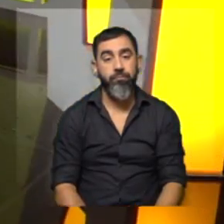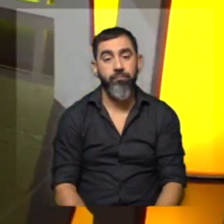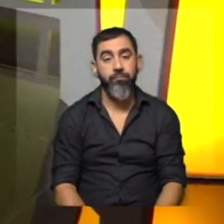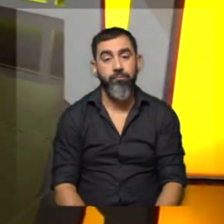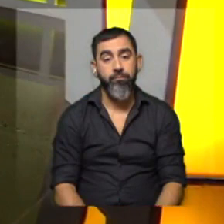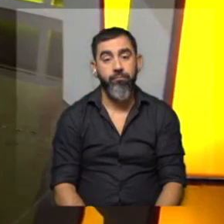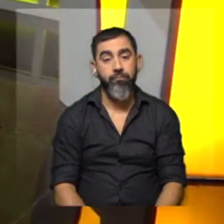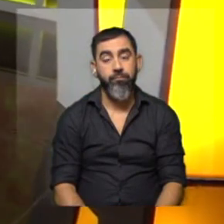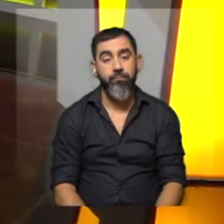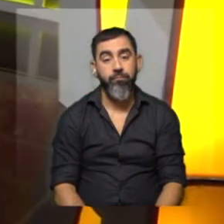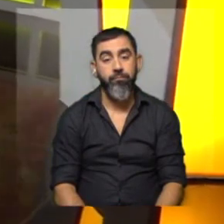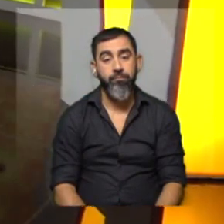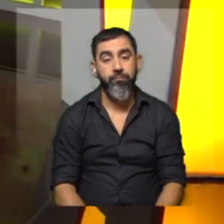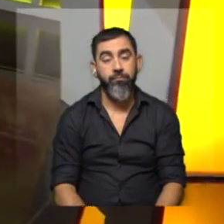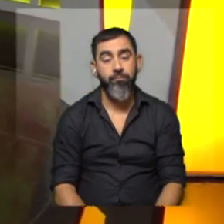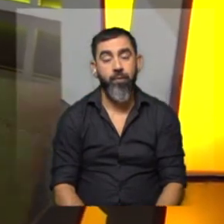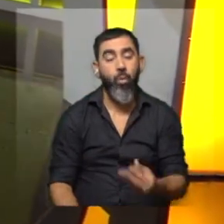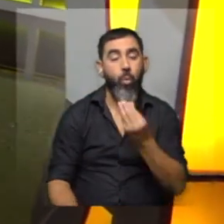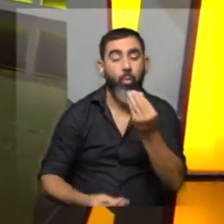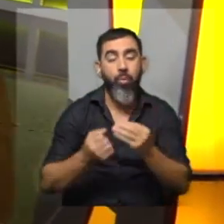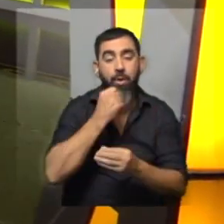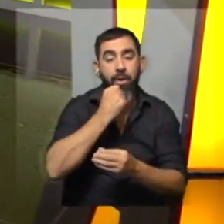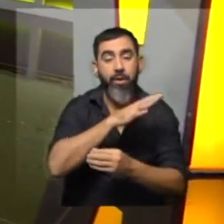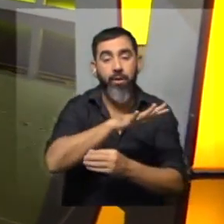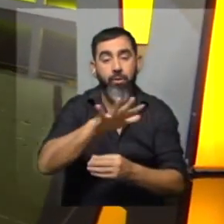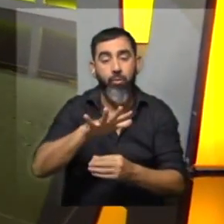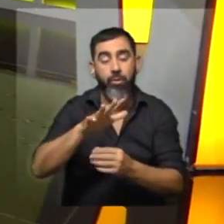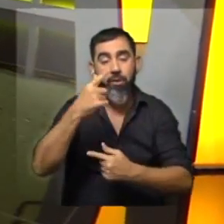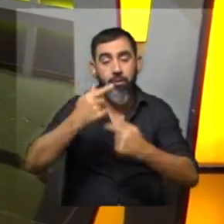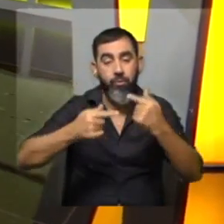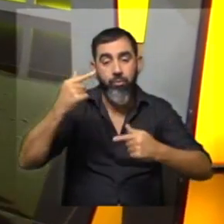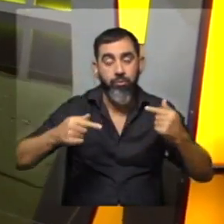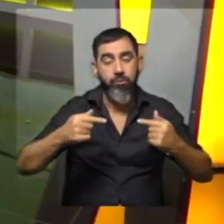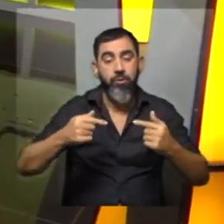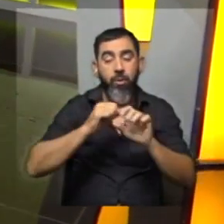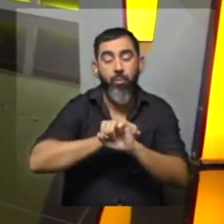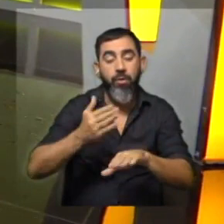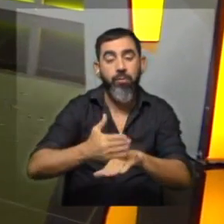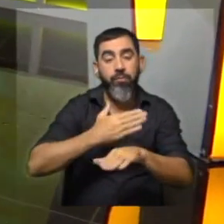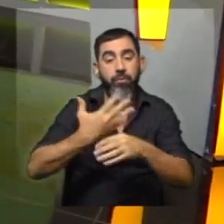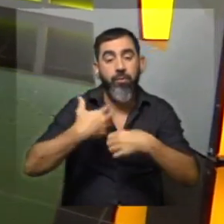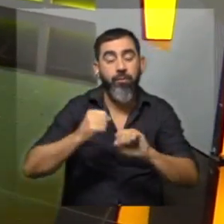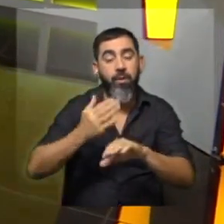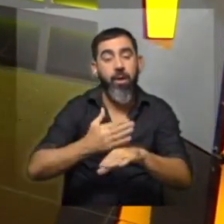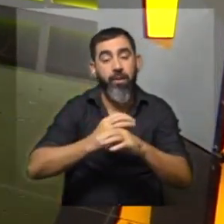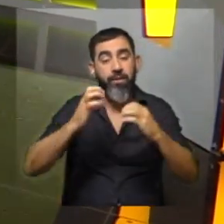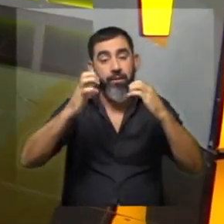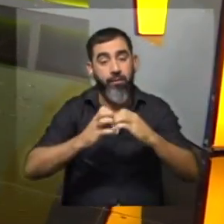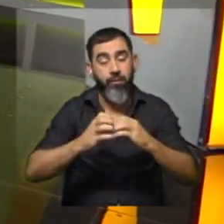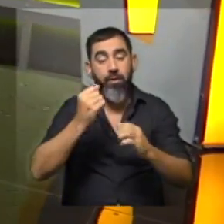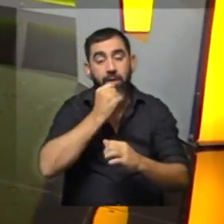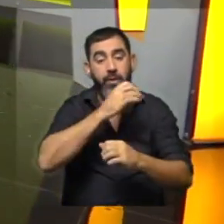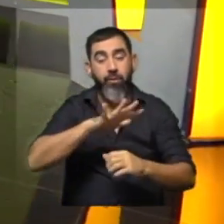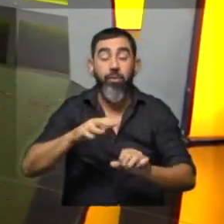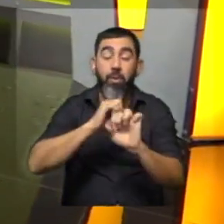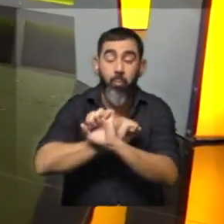Y en esto de ver cómo es la historia de las herramientas que permiten diagnosticar el cerebro, una historia que puede